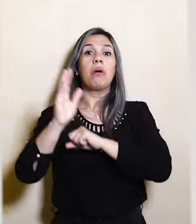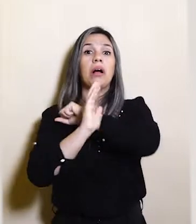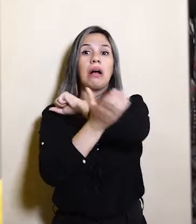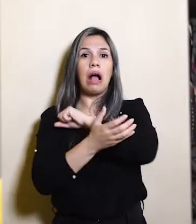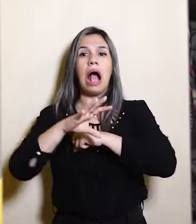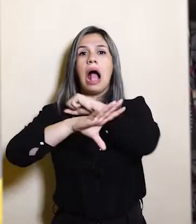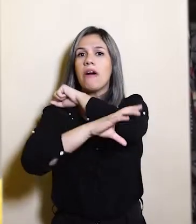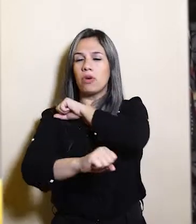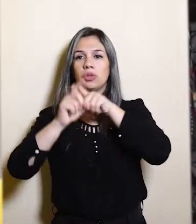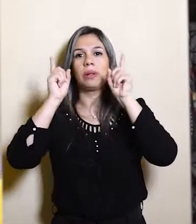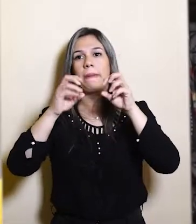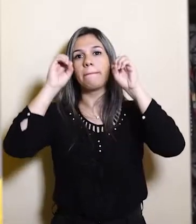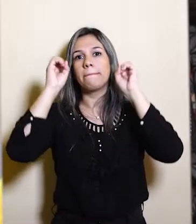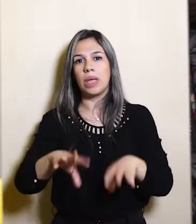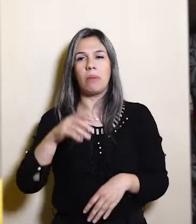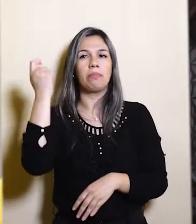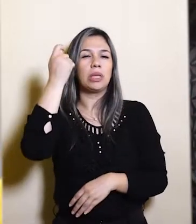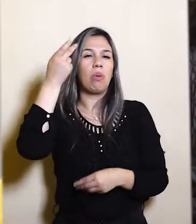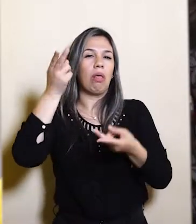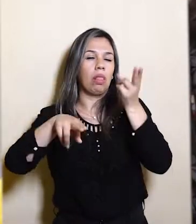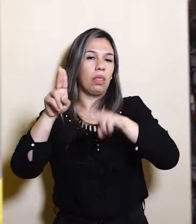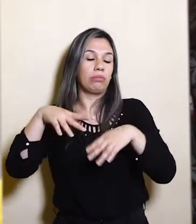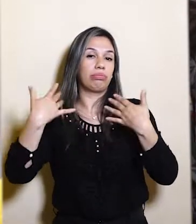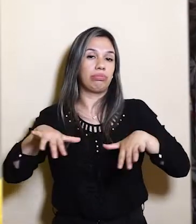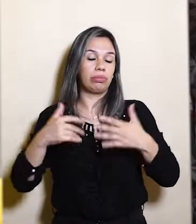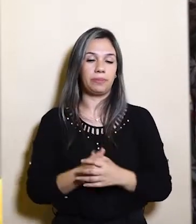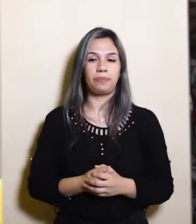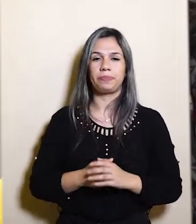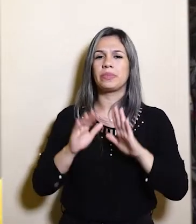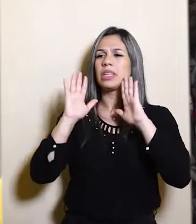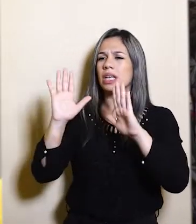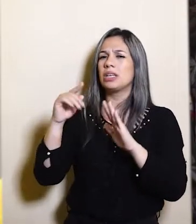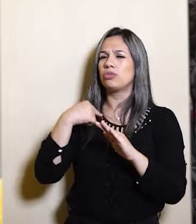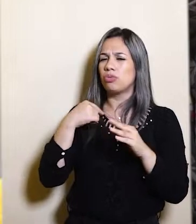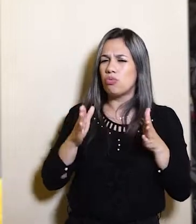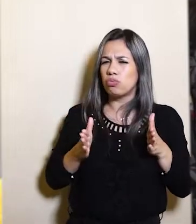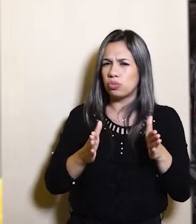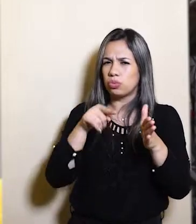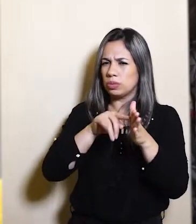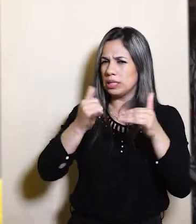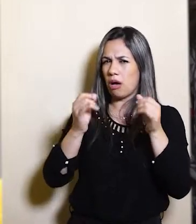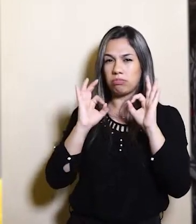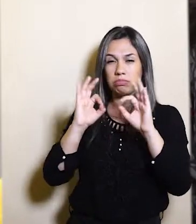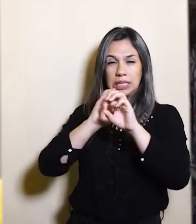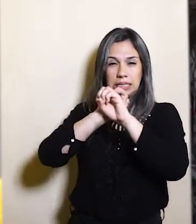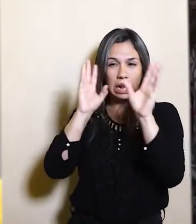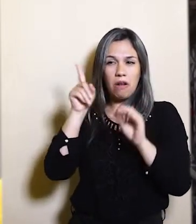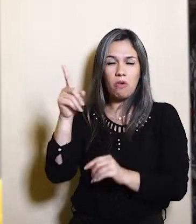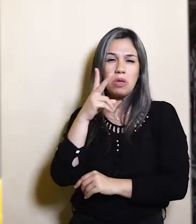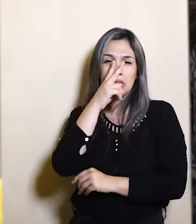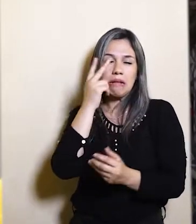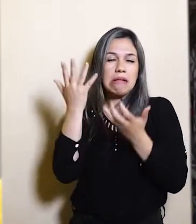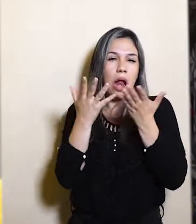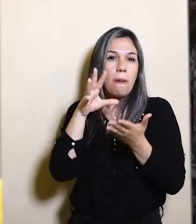niñas y mujeres cada año. Yo no sé si quedó algo pendiente de la ruta única, me parece que hablamos suficientemente, pero si te parece que faltó